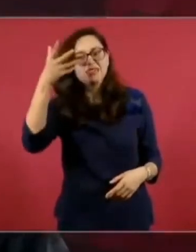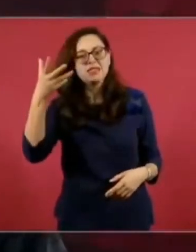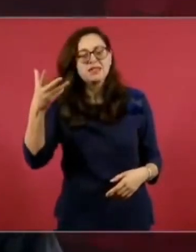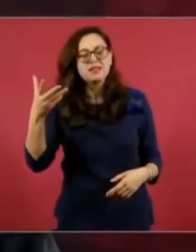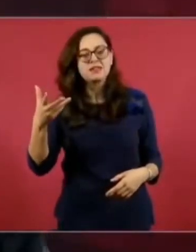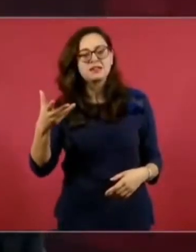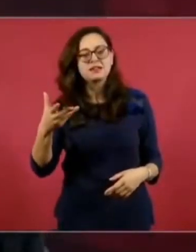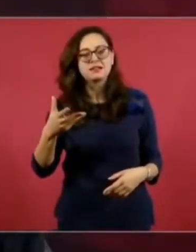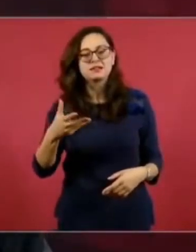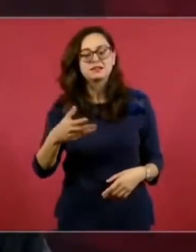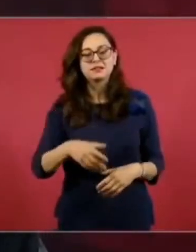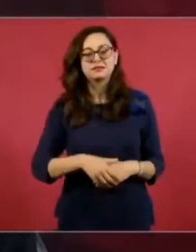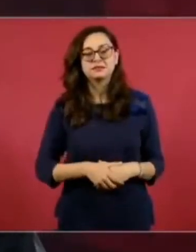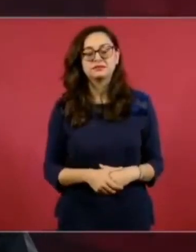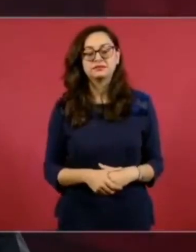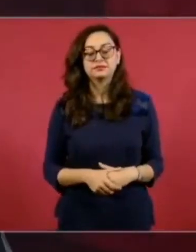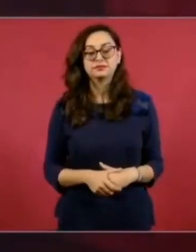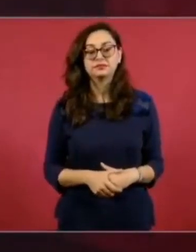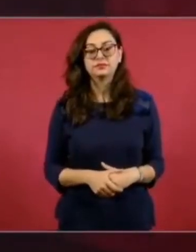No